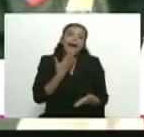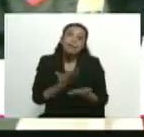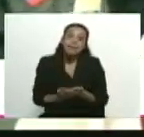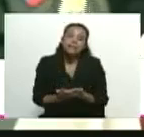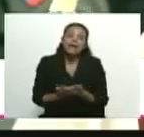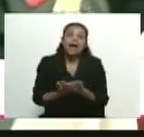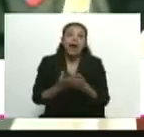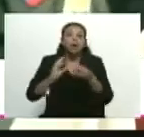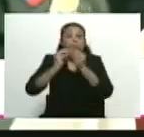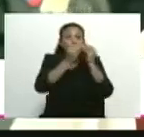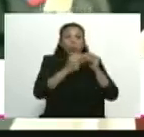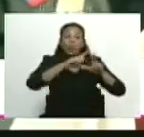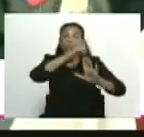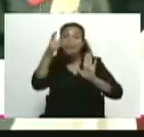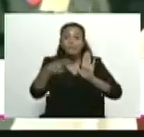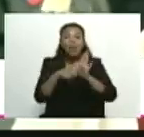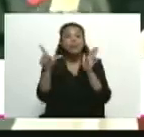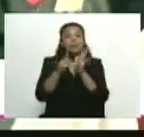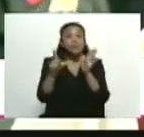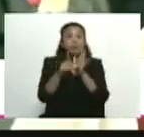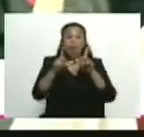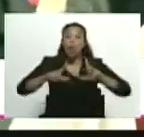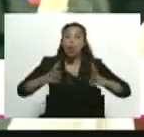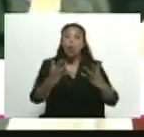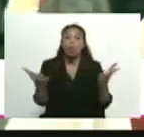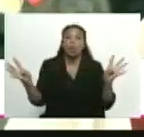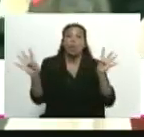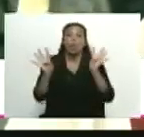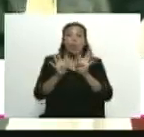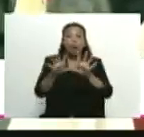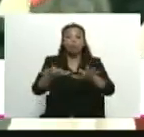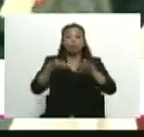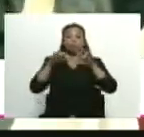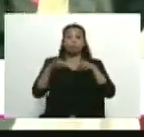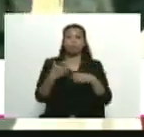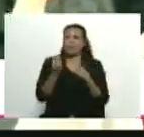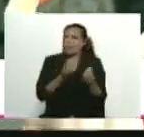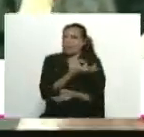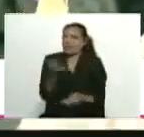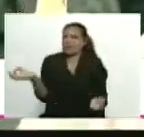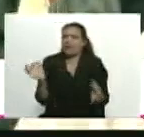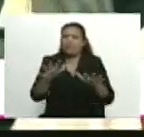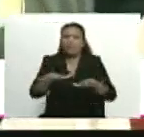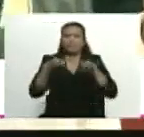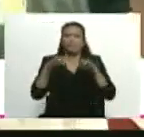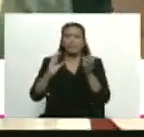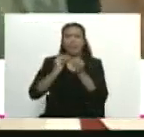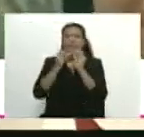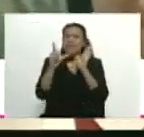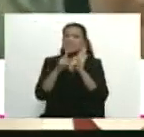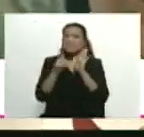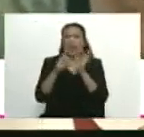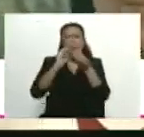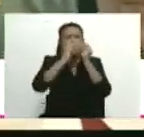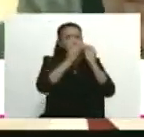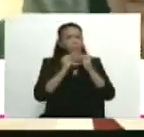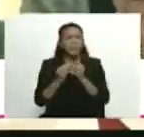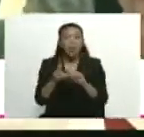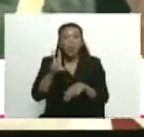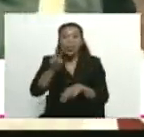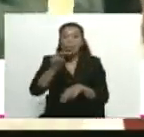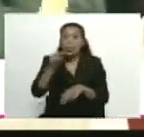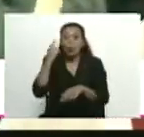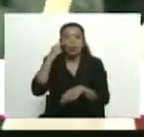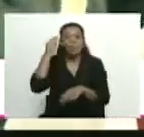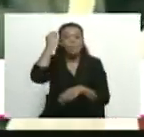por la rehabilitación completa de nuestro auditorio del Complejo Educativo Fermín Toro. ¿Cómo quedó eso? Excelente, hermoso. Bueno, excelente. Mira,